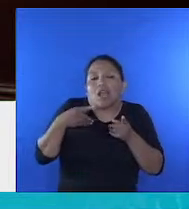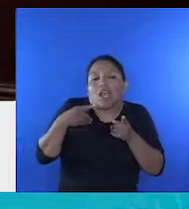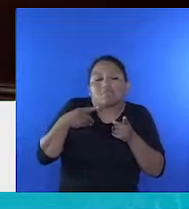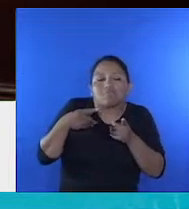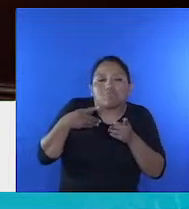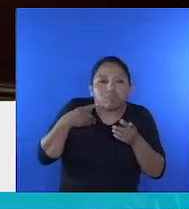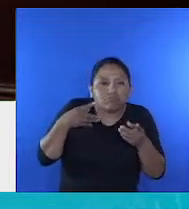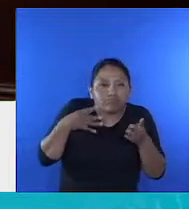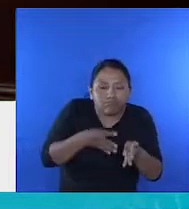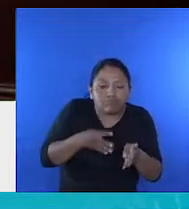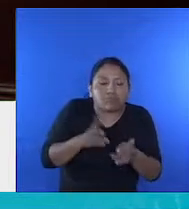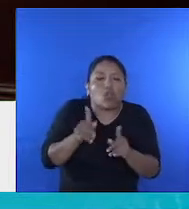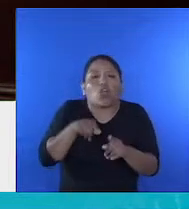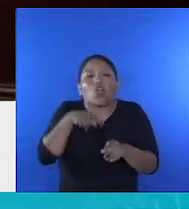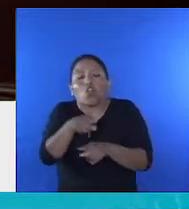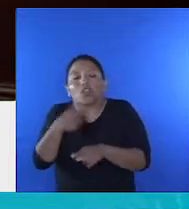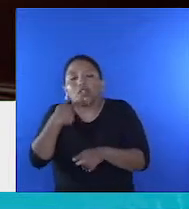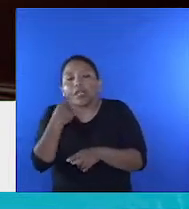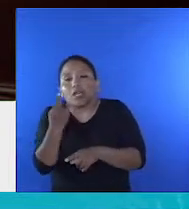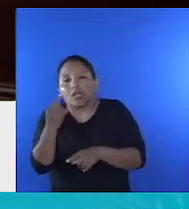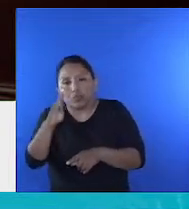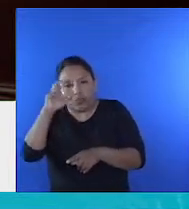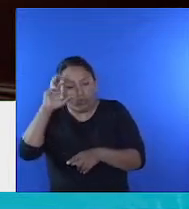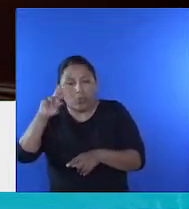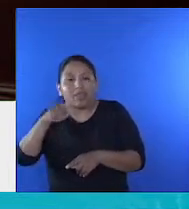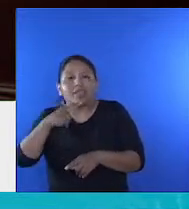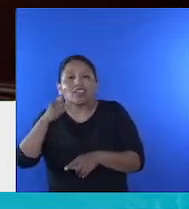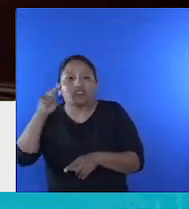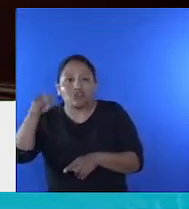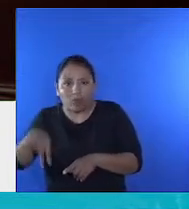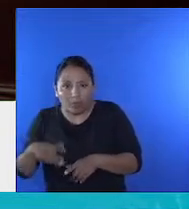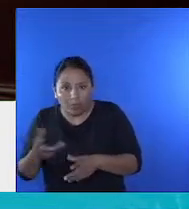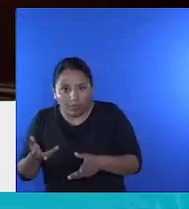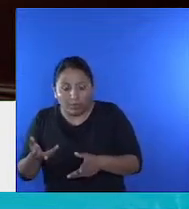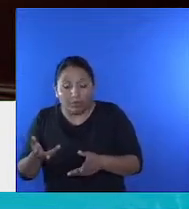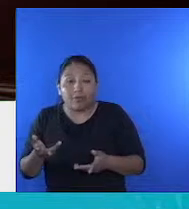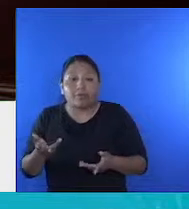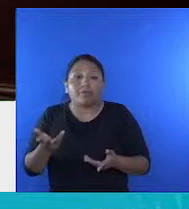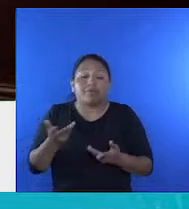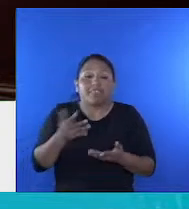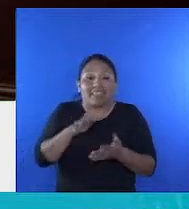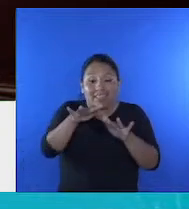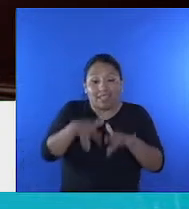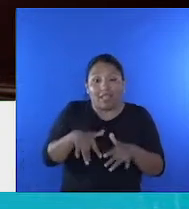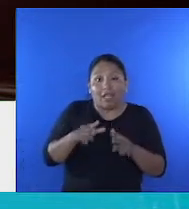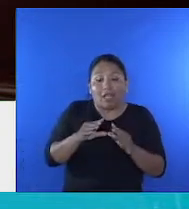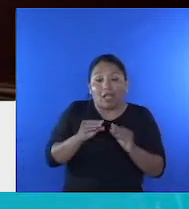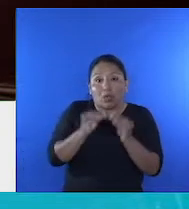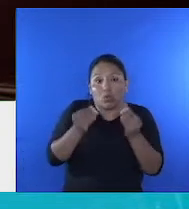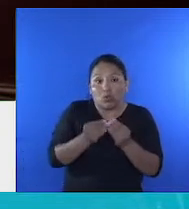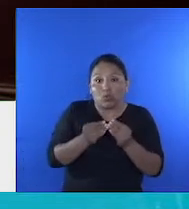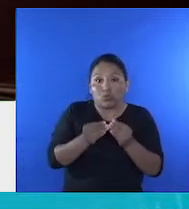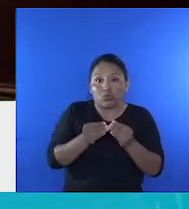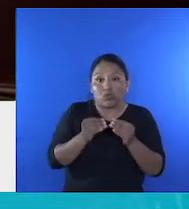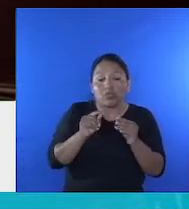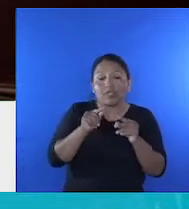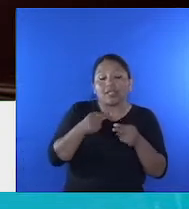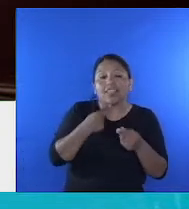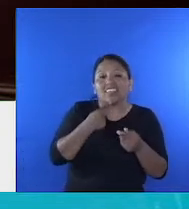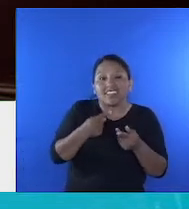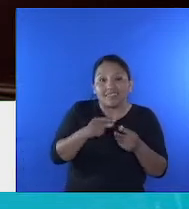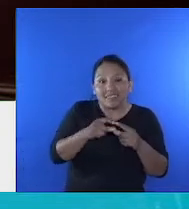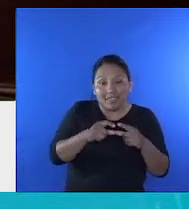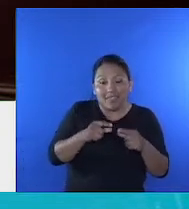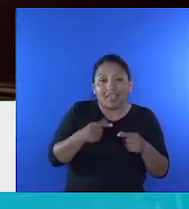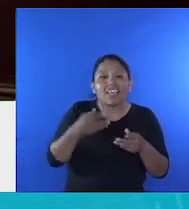Incluso en el informe Rattenbach, en sus conclusiones, las conclusiones de Rattenbach lo que dice es